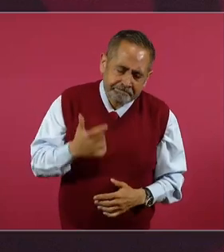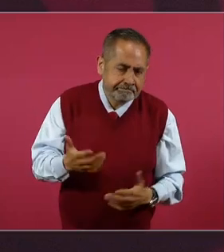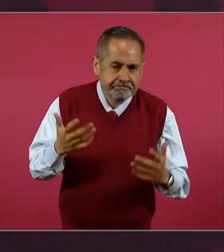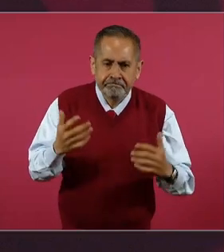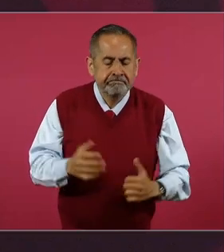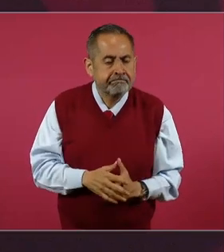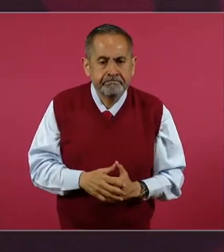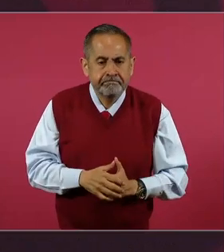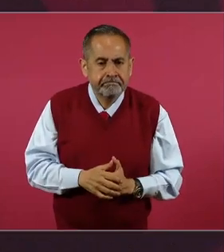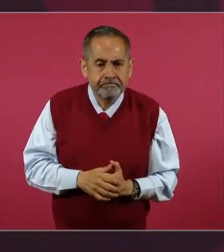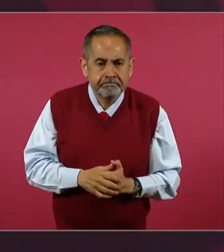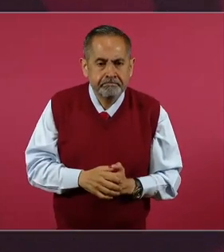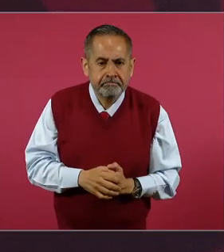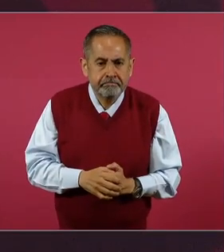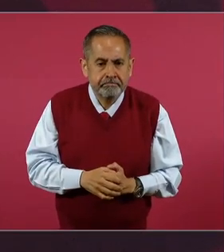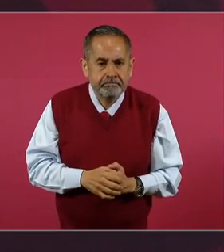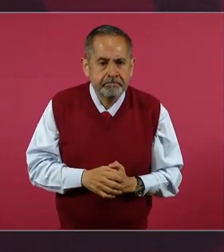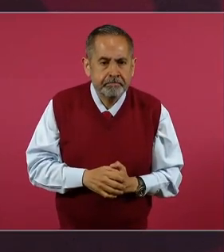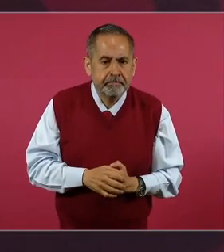a nadie se le